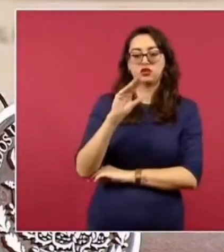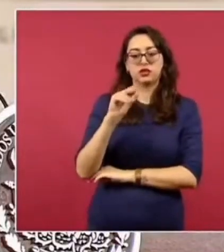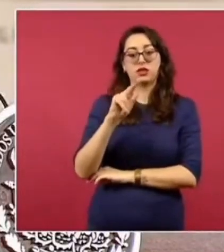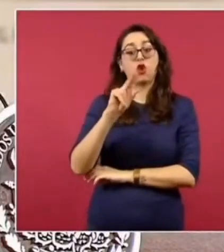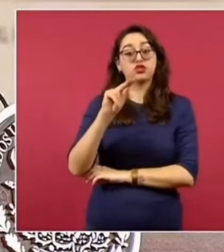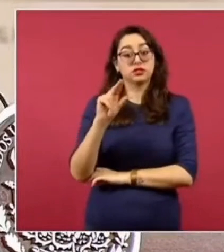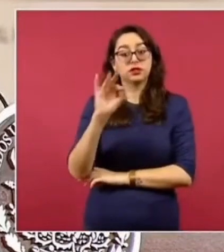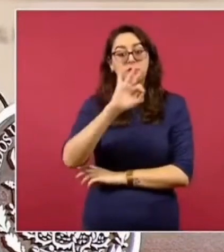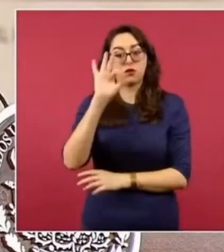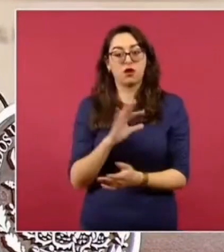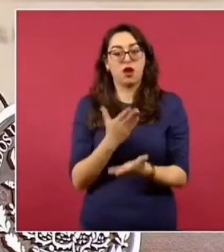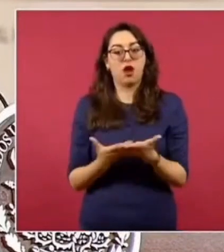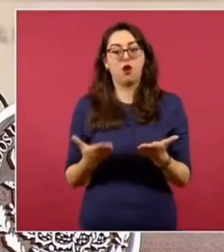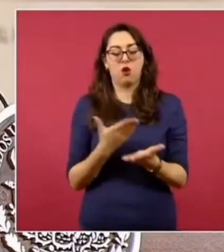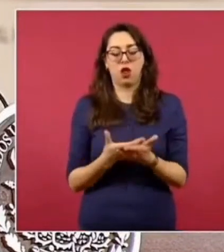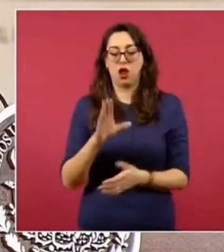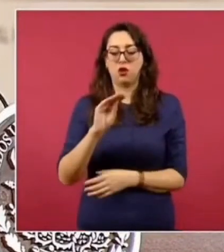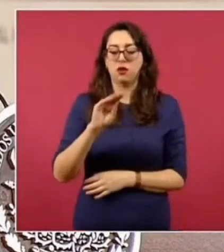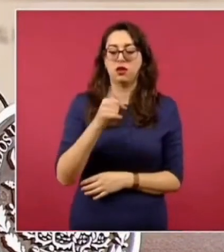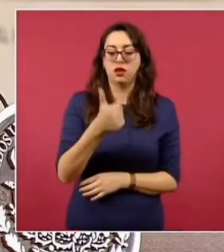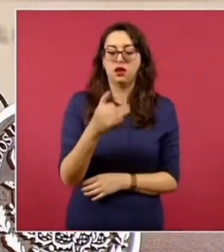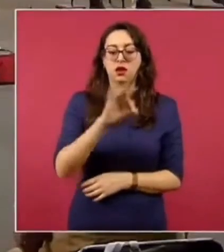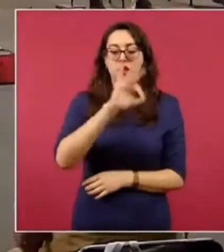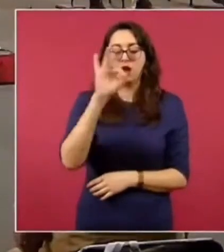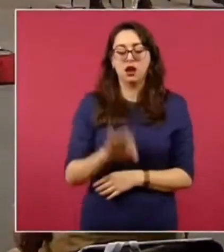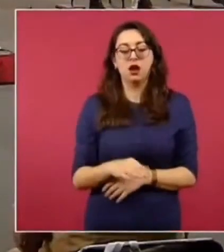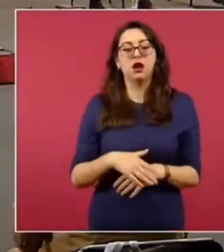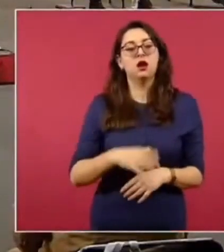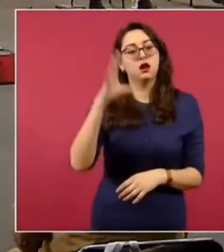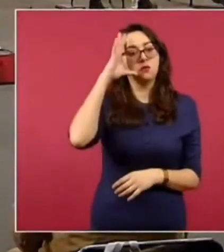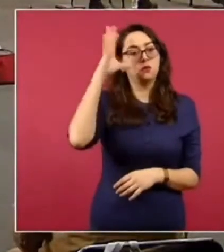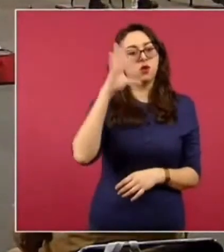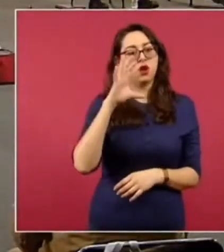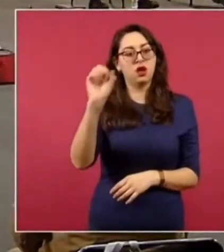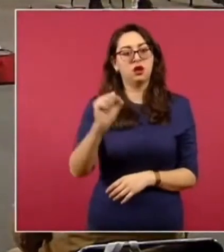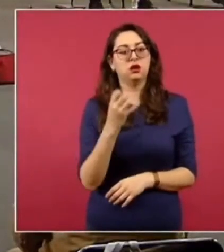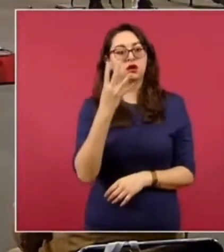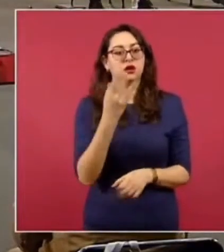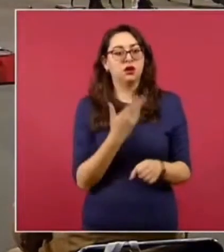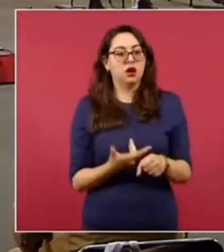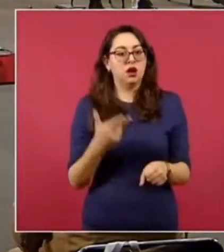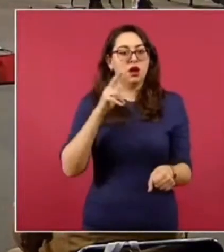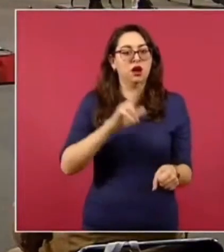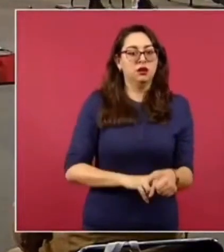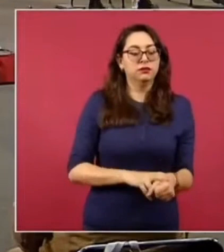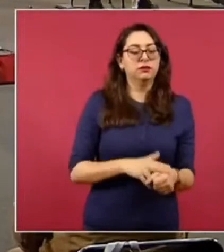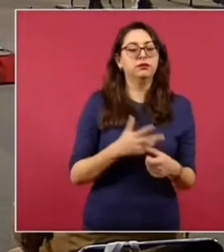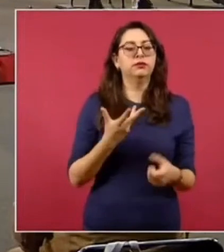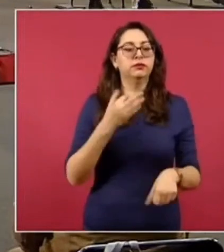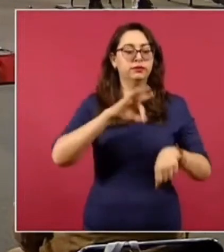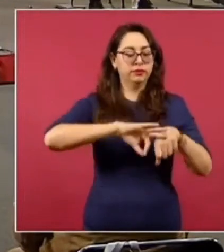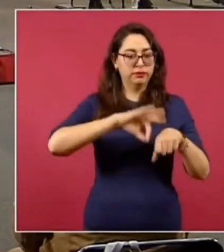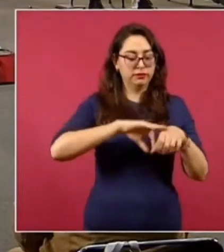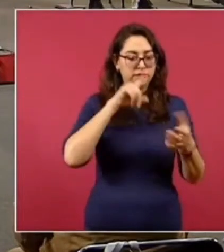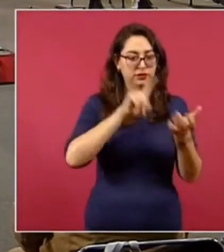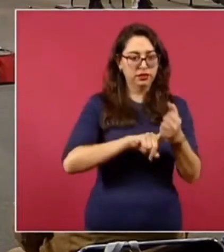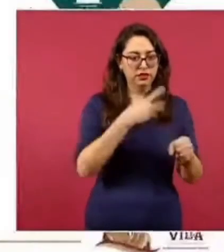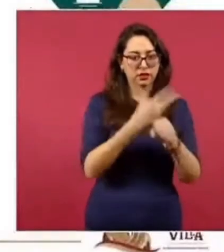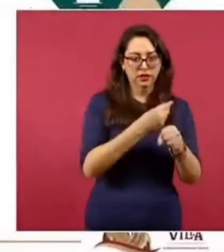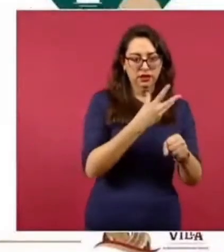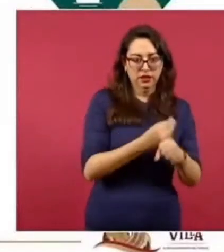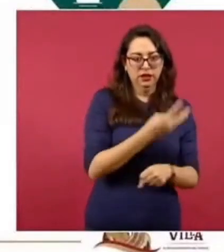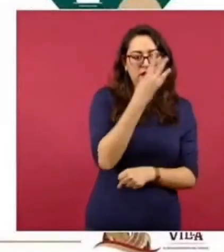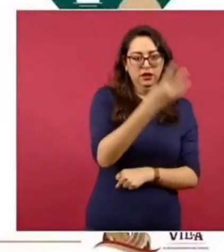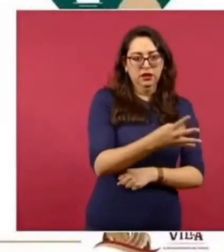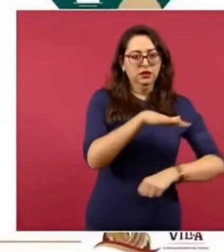Y en Morelos, donde se operan 4 hospitales y 204 unidades de salud, en las farmacias se han hecho 4 acciones de conservación, en los almacenes se han hecho